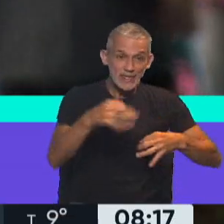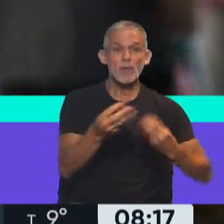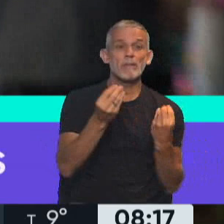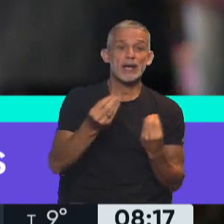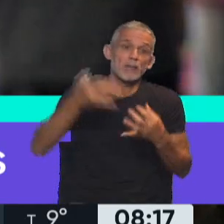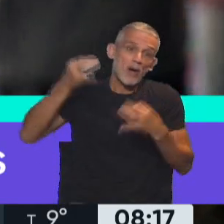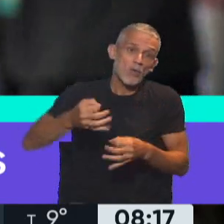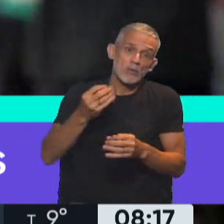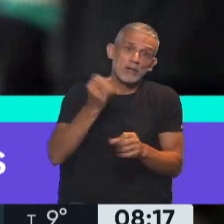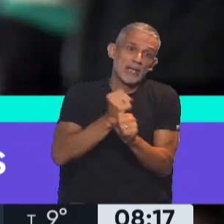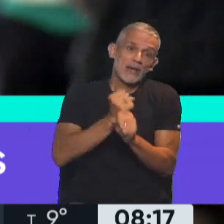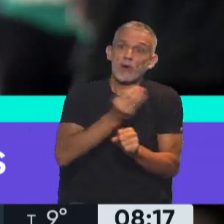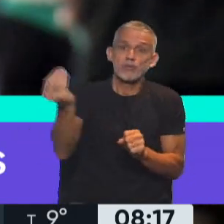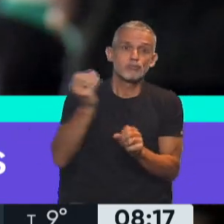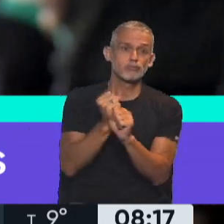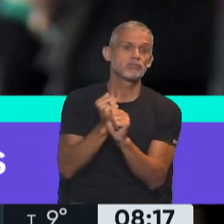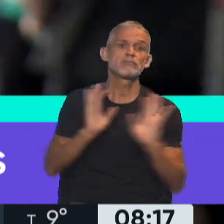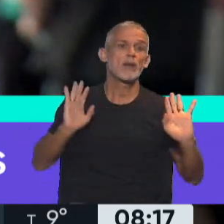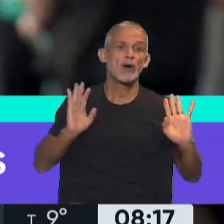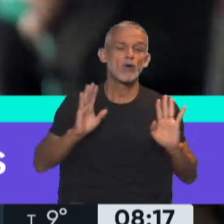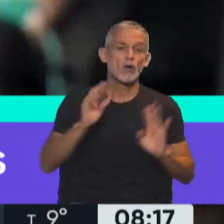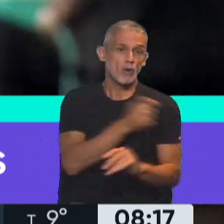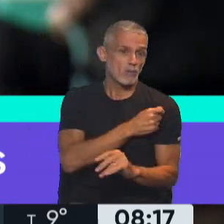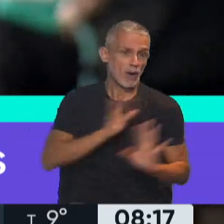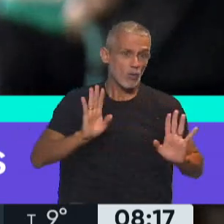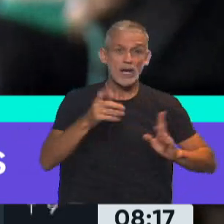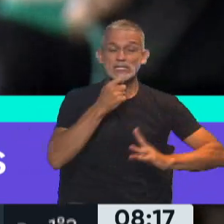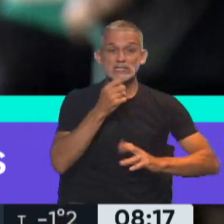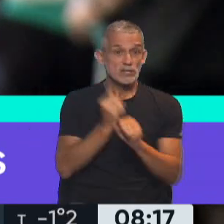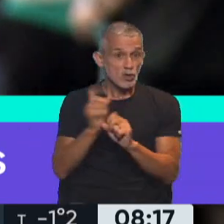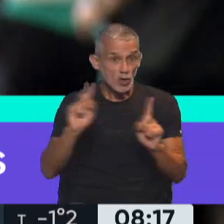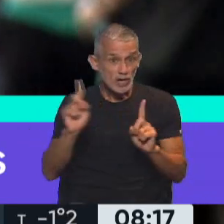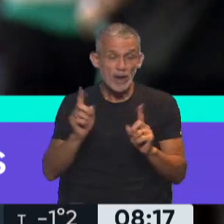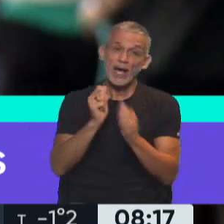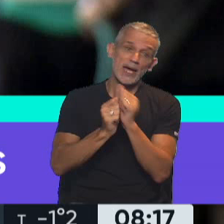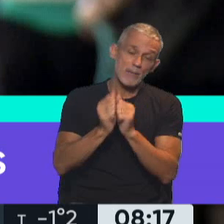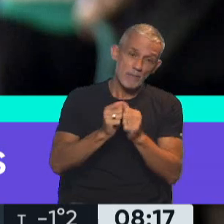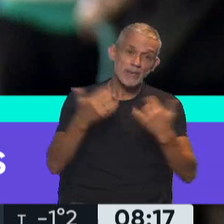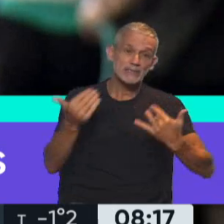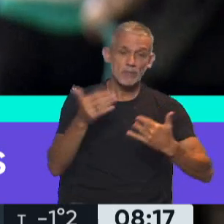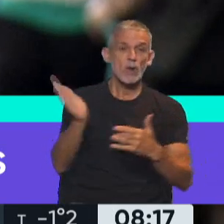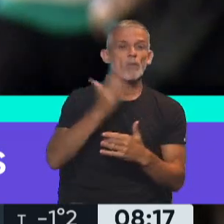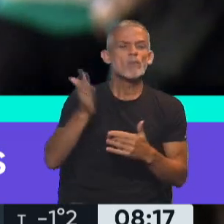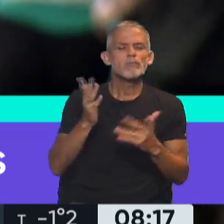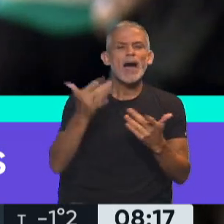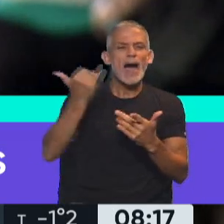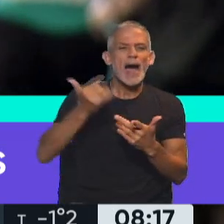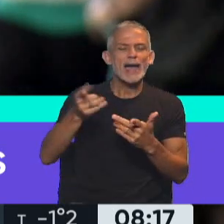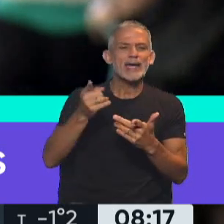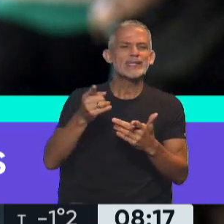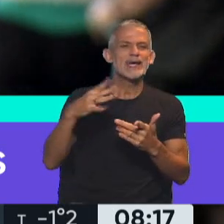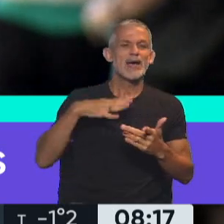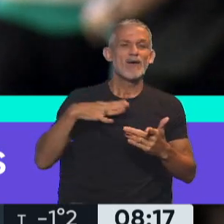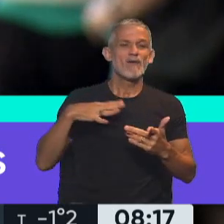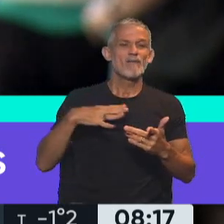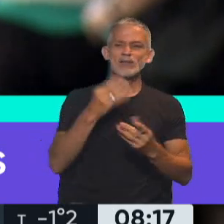cumplir el deber de ocupación, para que trabajen. Porque si no trabajan, las empresas producen lo que se llama la falta del